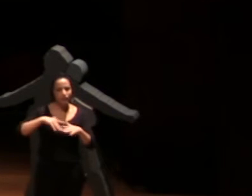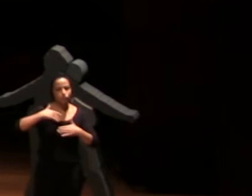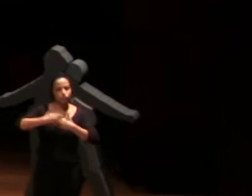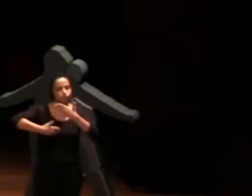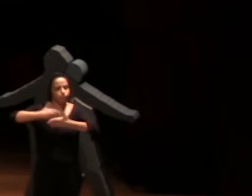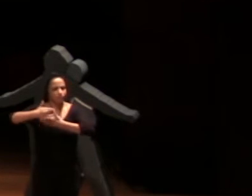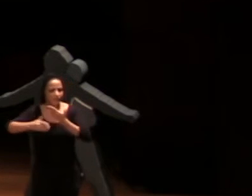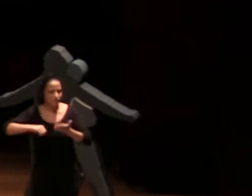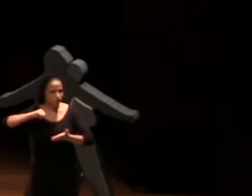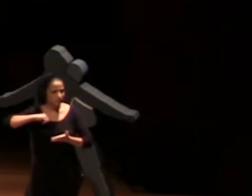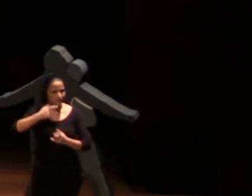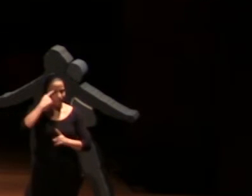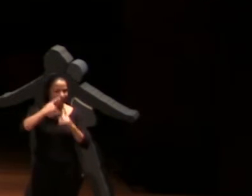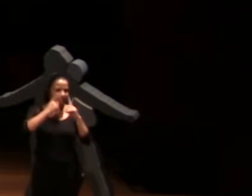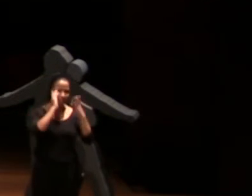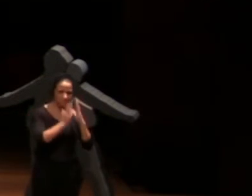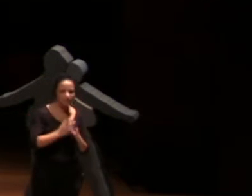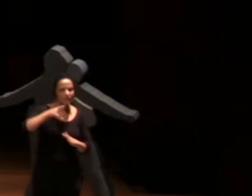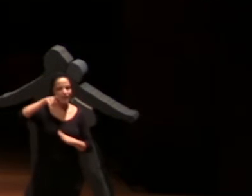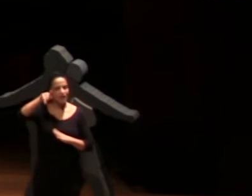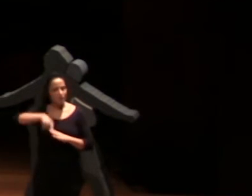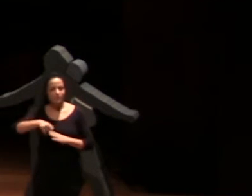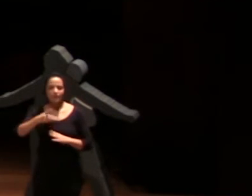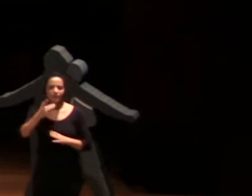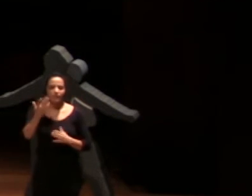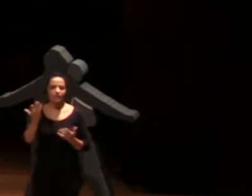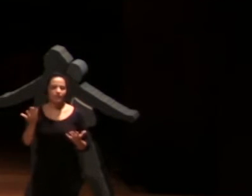el razonamiento clínico y también